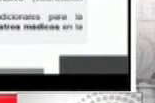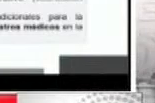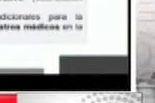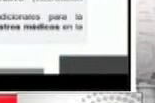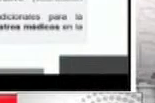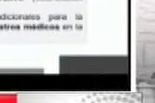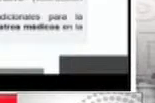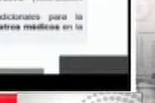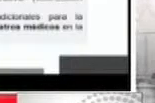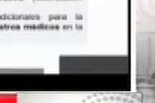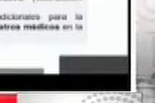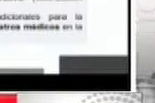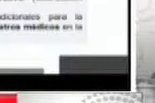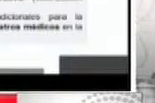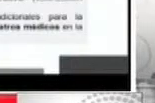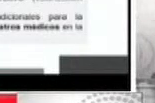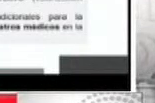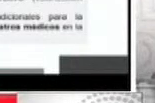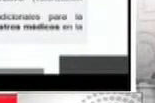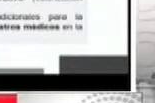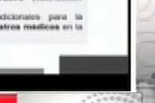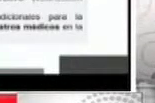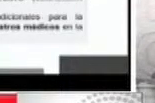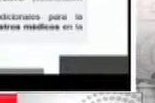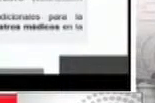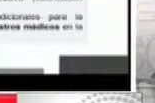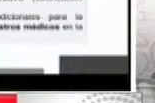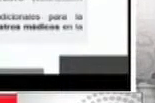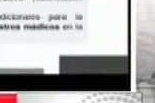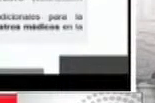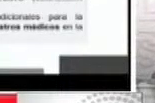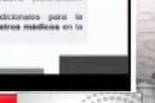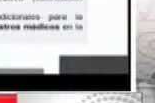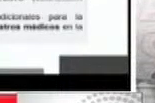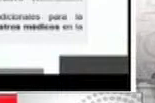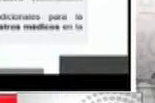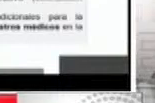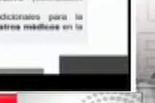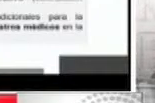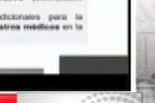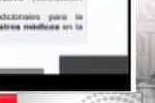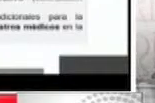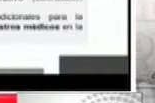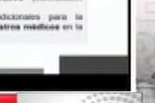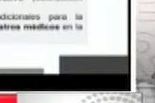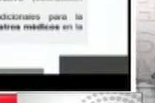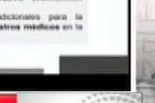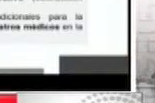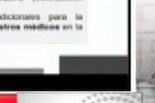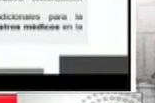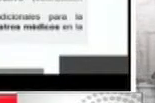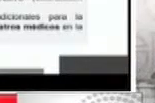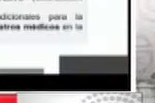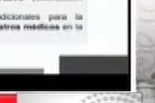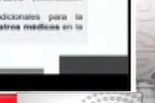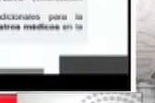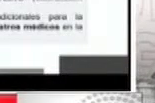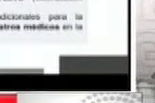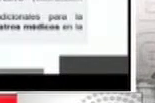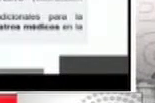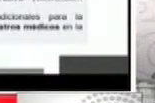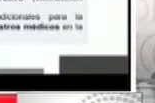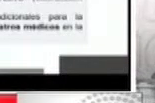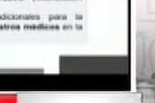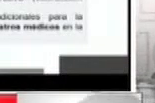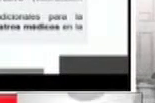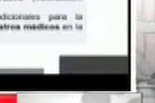para lograr que en los lugares más alejados, como las comunidades nativas, amazónicas y altandinas, que muchos no tienen DNI,